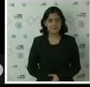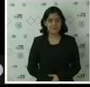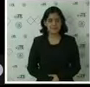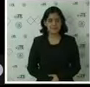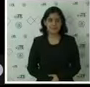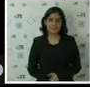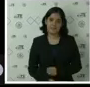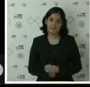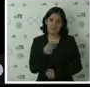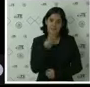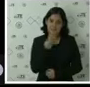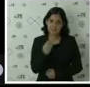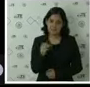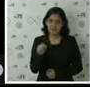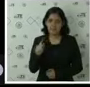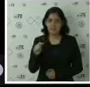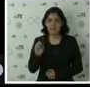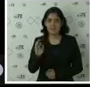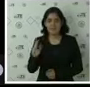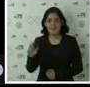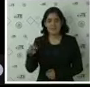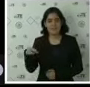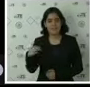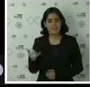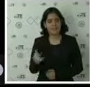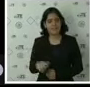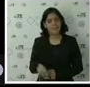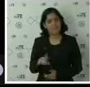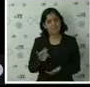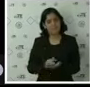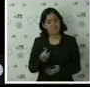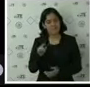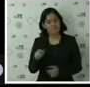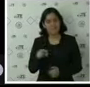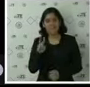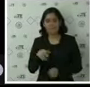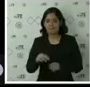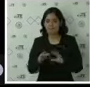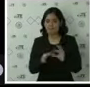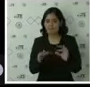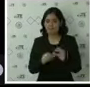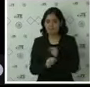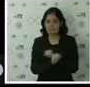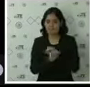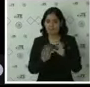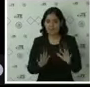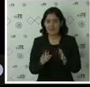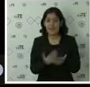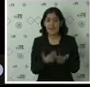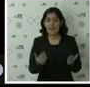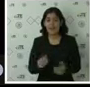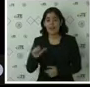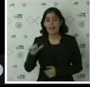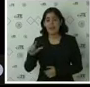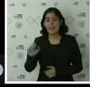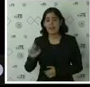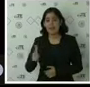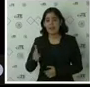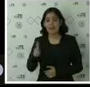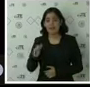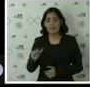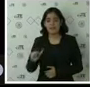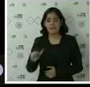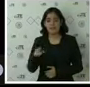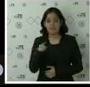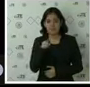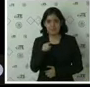Muy bien, Stephanie, felicidades, muy claras tus ideas. Mi querida Alexa, Glenn, Lemustello, te cedo